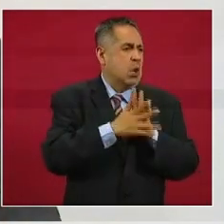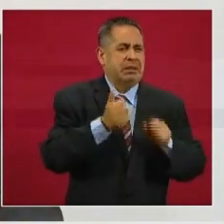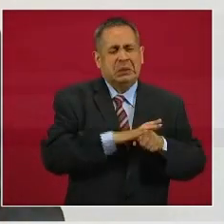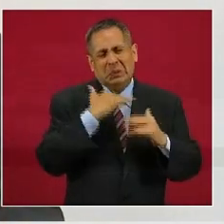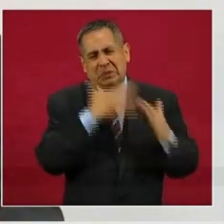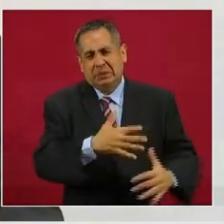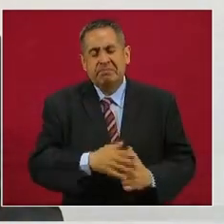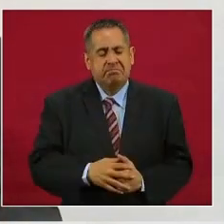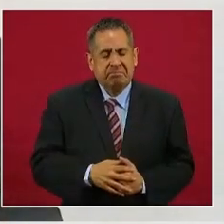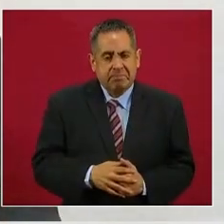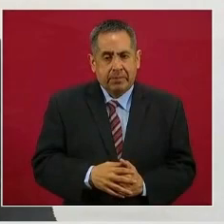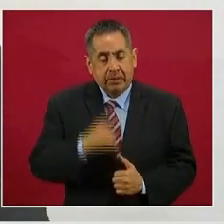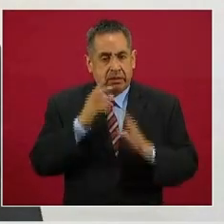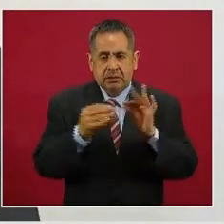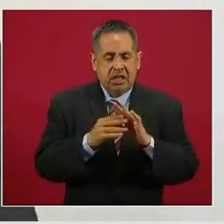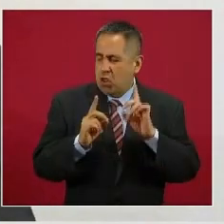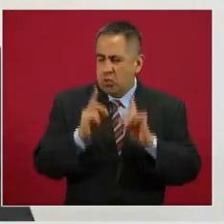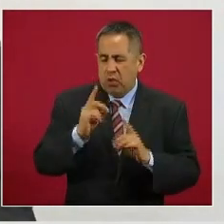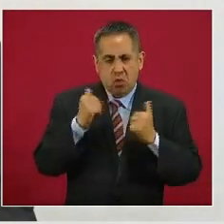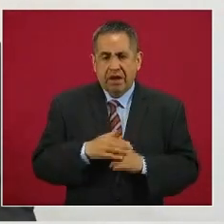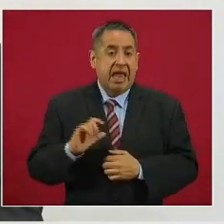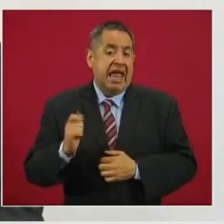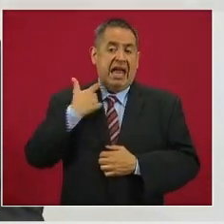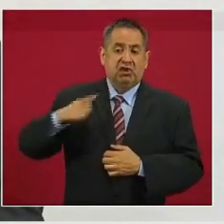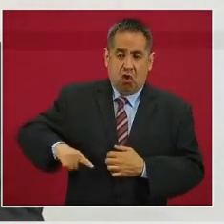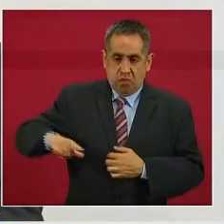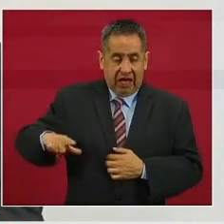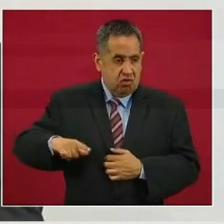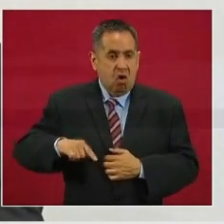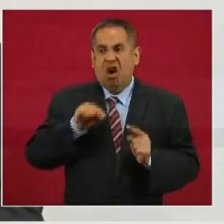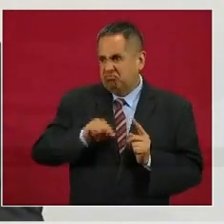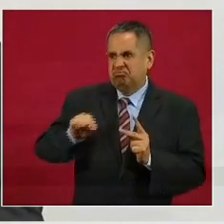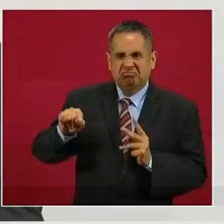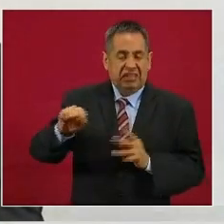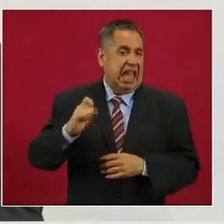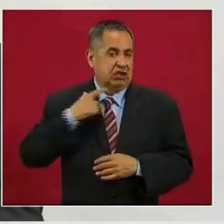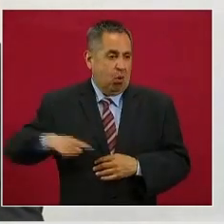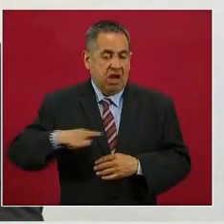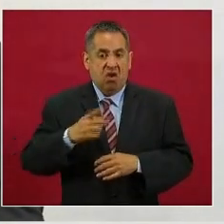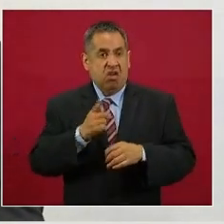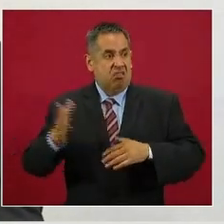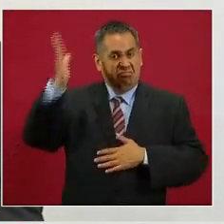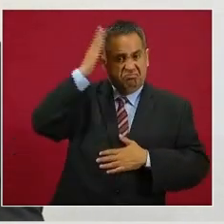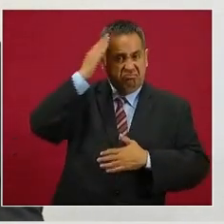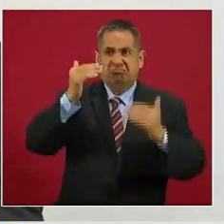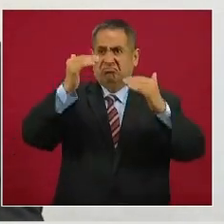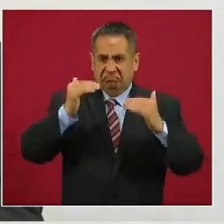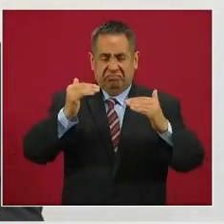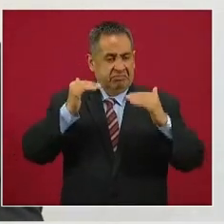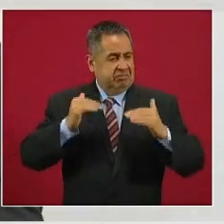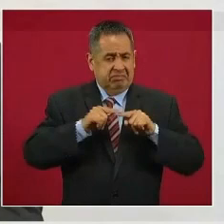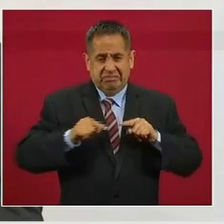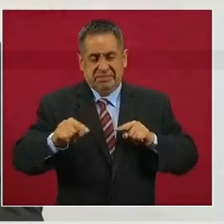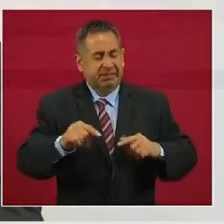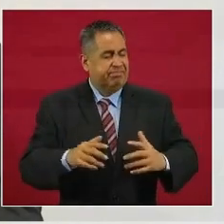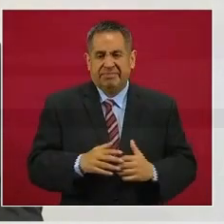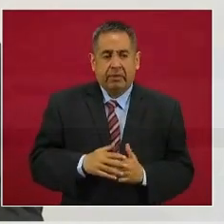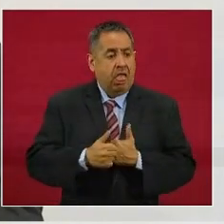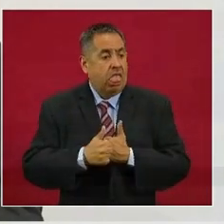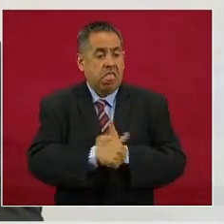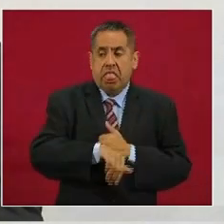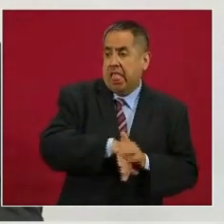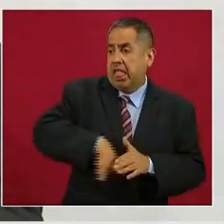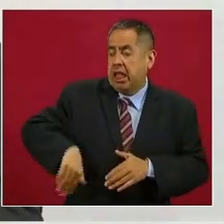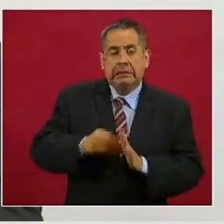administrativo. En este asunto, ya no cabe la menor duda de que el gobierno anterior, en todas sus instancias, desde la cúspide del poder hasta los operadores más elementales,